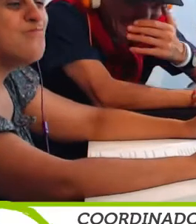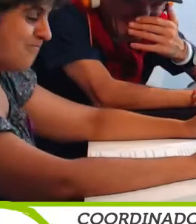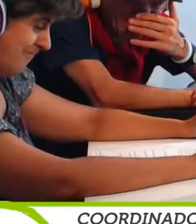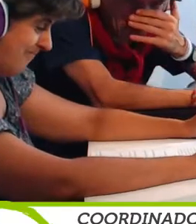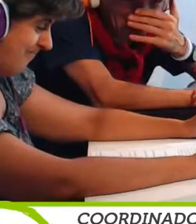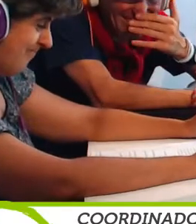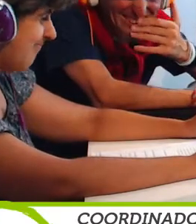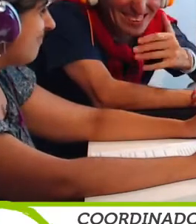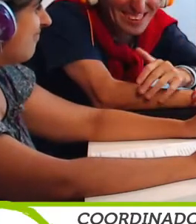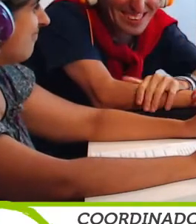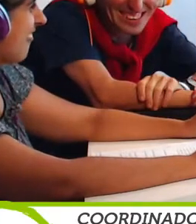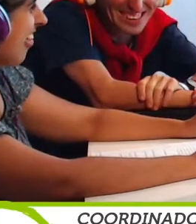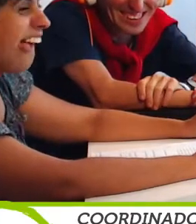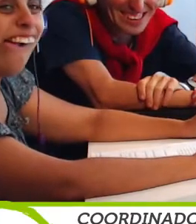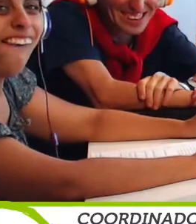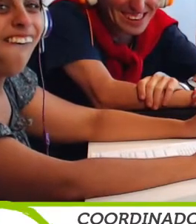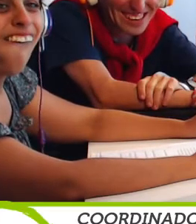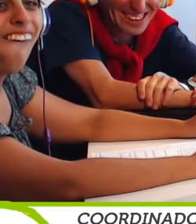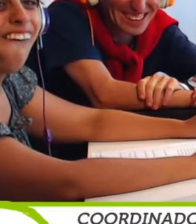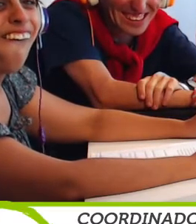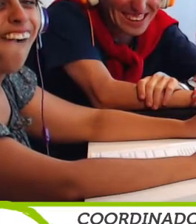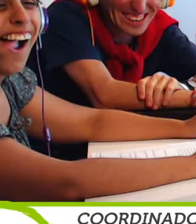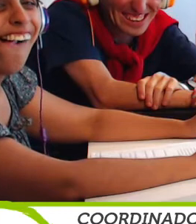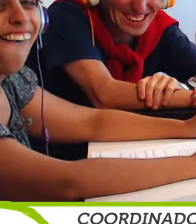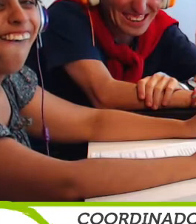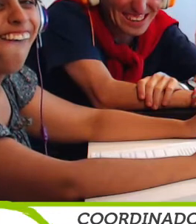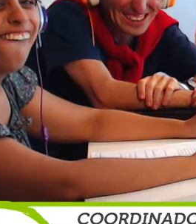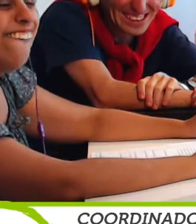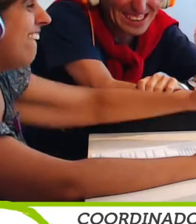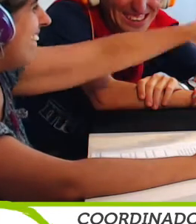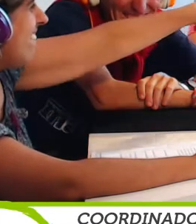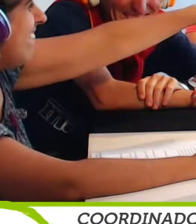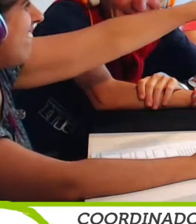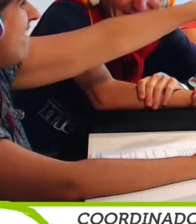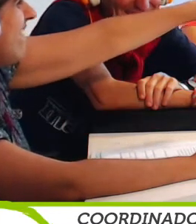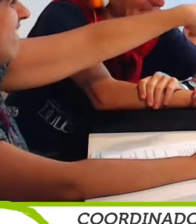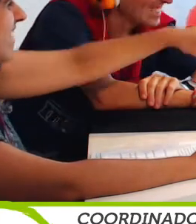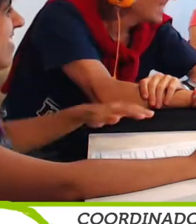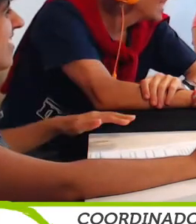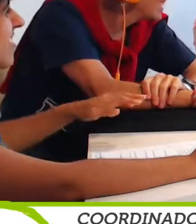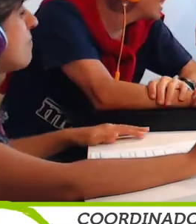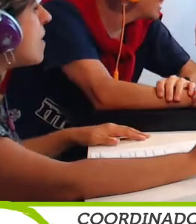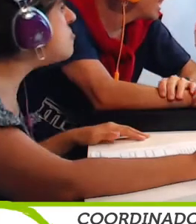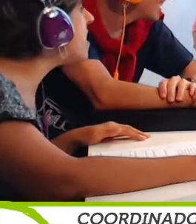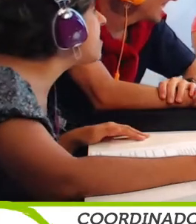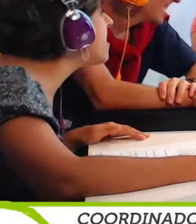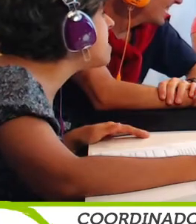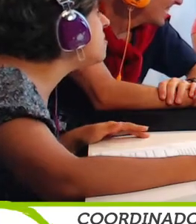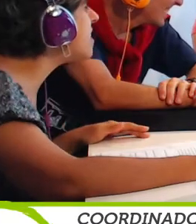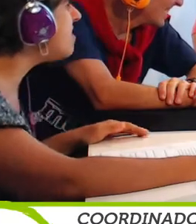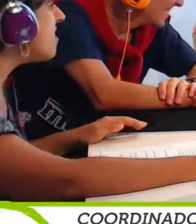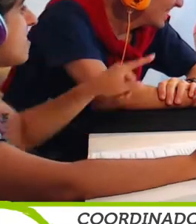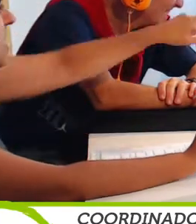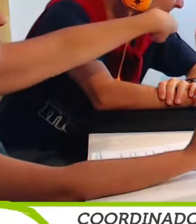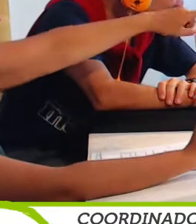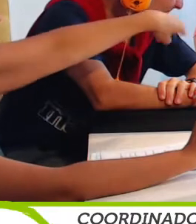¿Sí, Dieguito? ¿Me escuchás a mí? Mirá, ¿y están contentos los de la reciente pareja? Sí, te pregunto si están